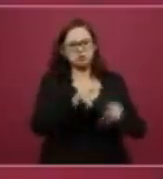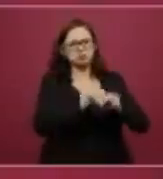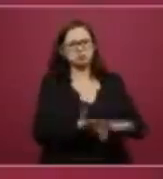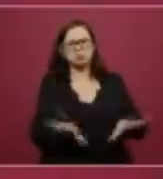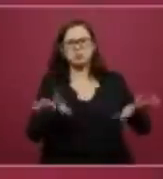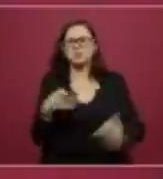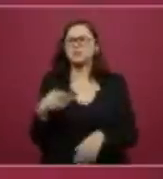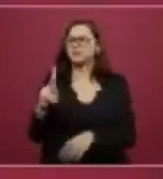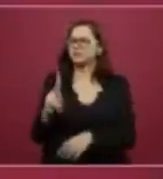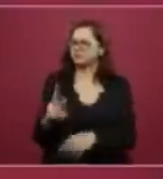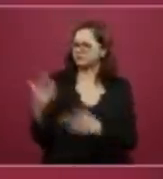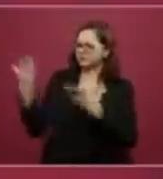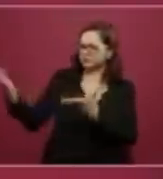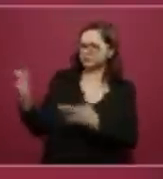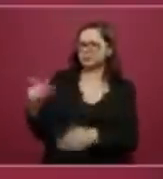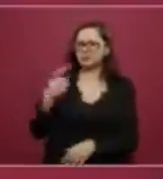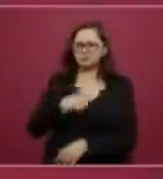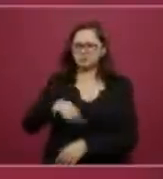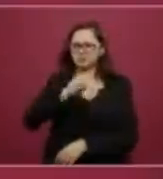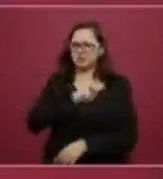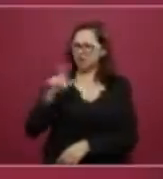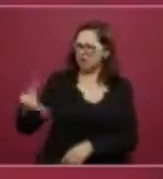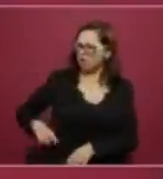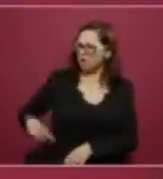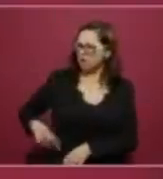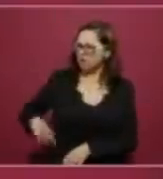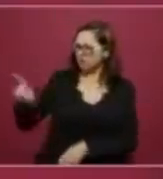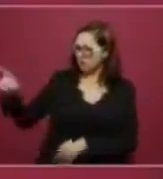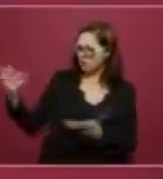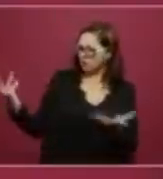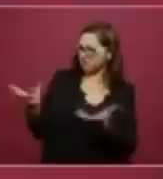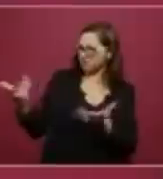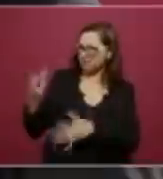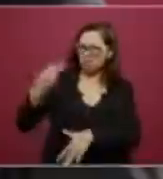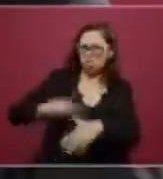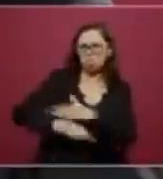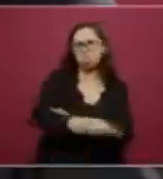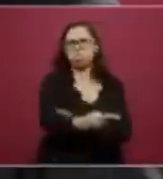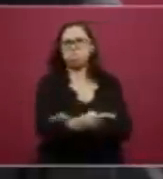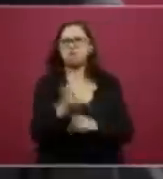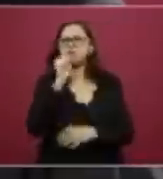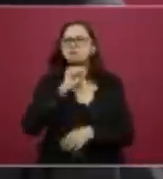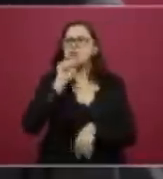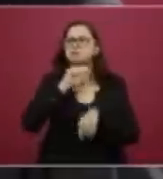autoridad moral puede tener un gobierno que filtra un documento